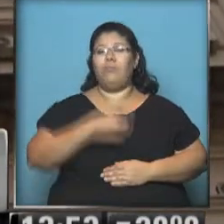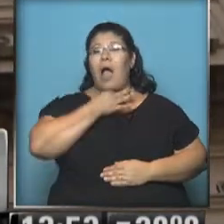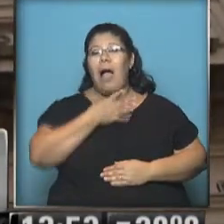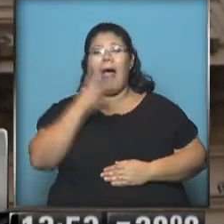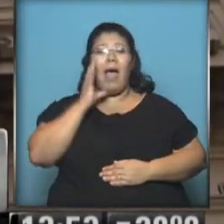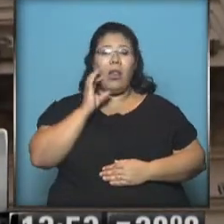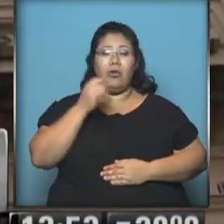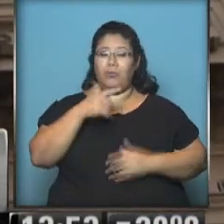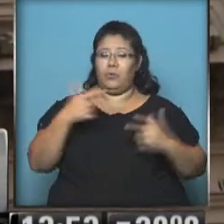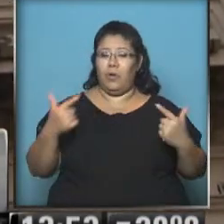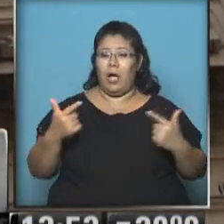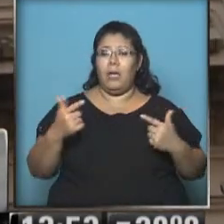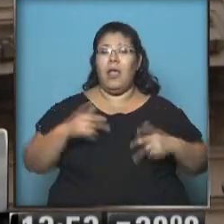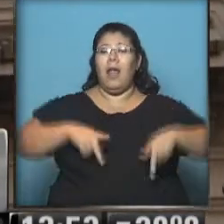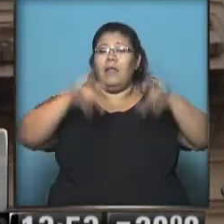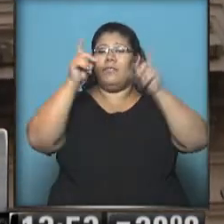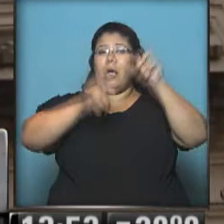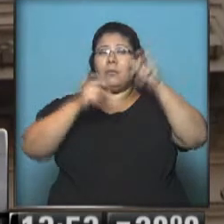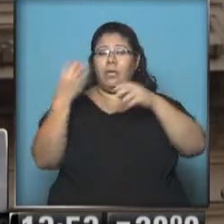que ha sido evacuado.